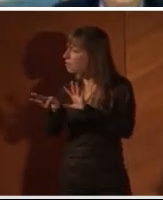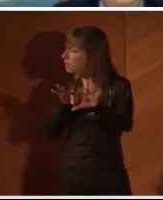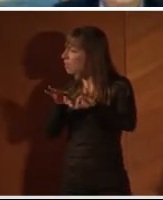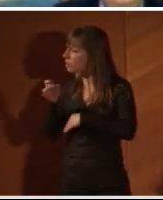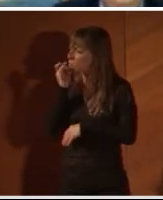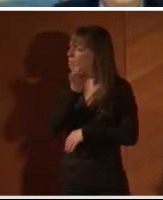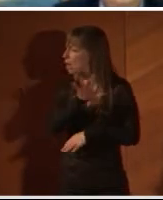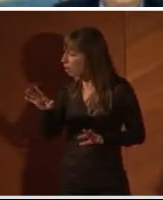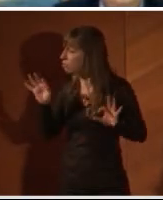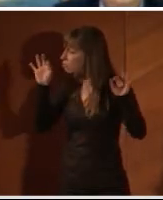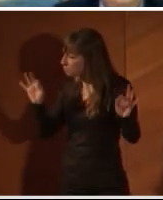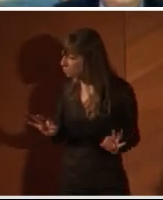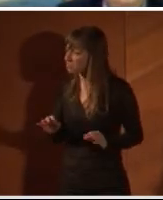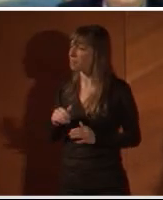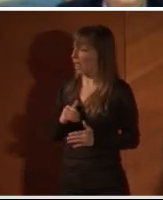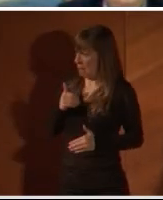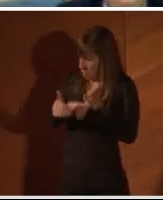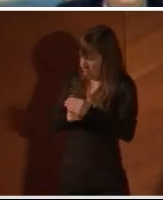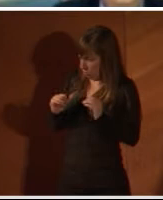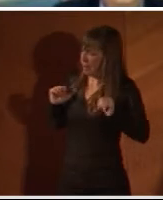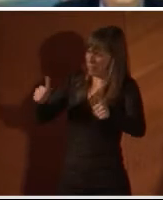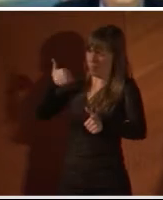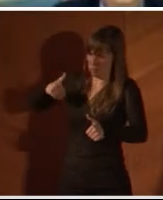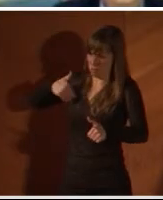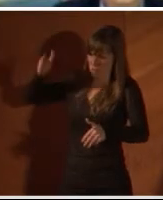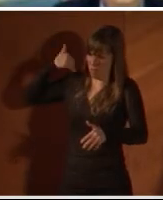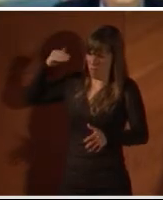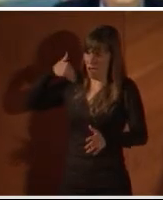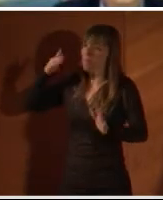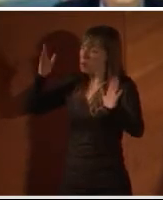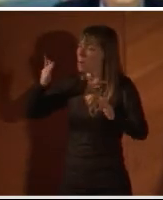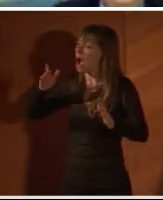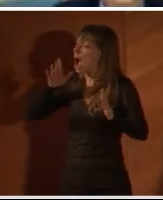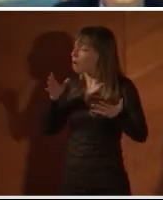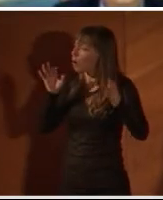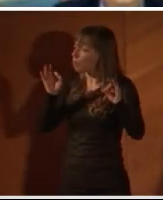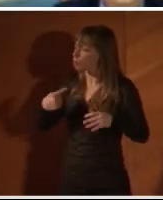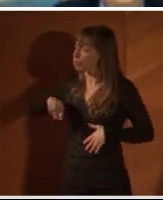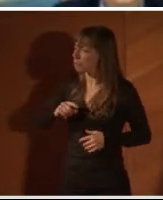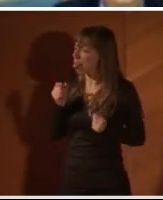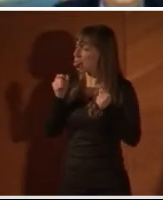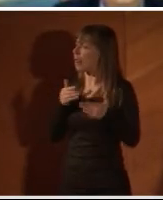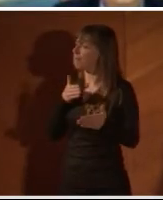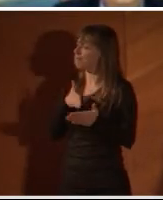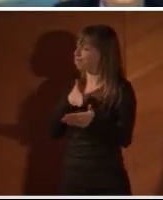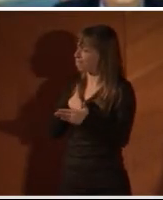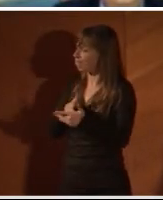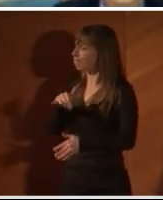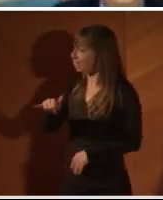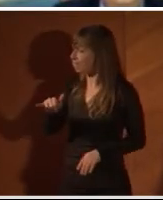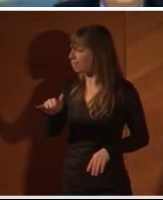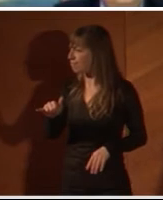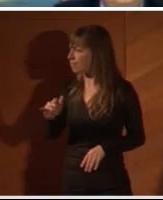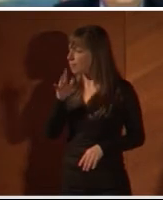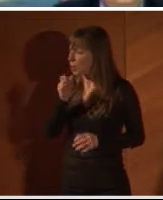decisiones. En este proceso ya iniciado nos hemos encontrado con una serie de dificultades que al encontrar